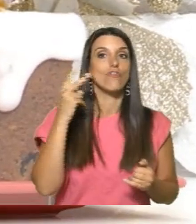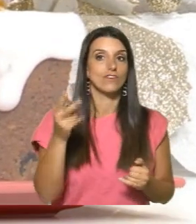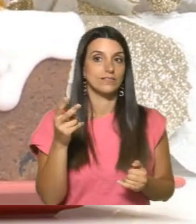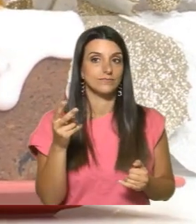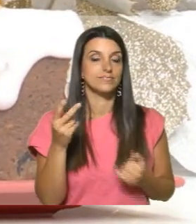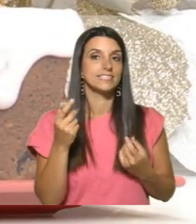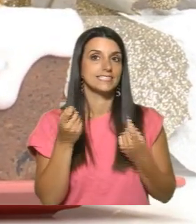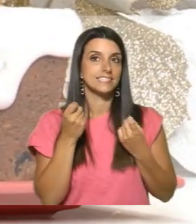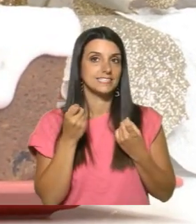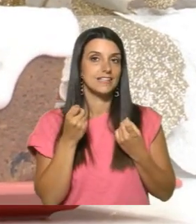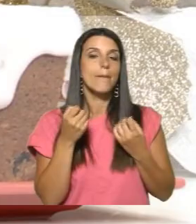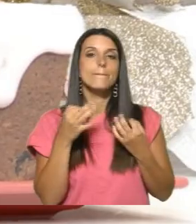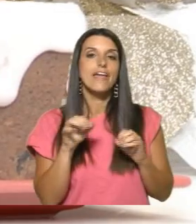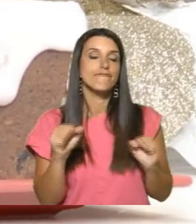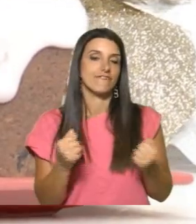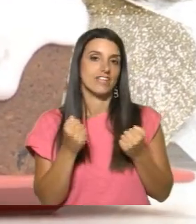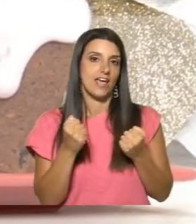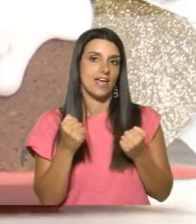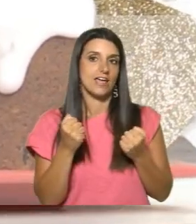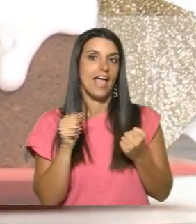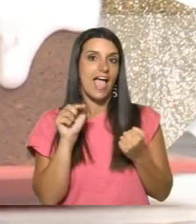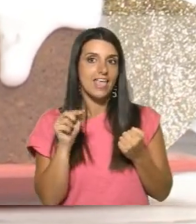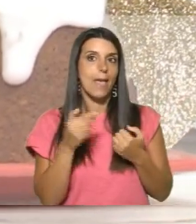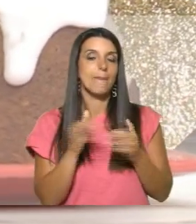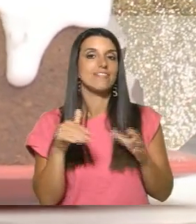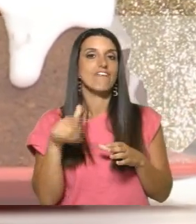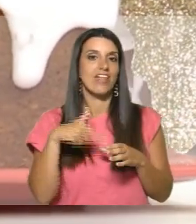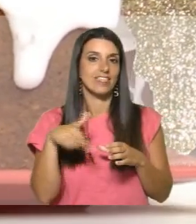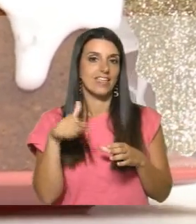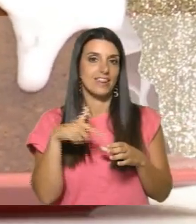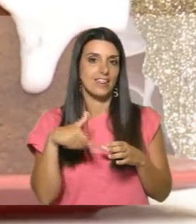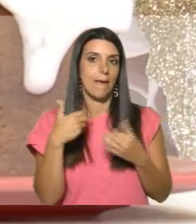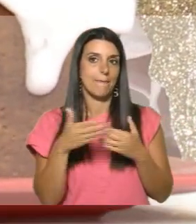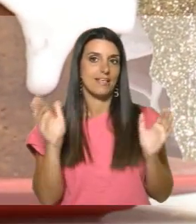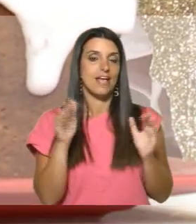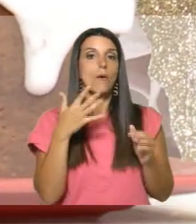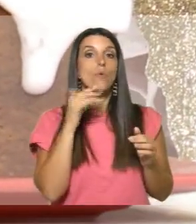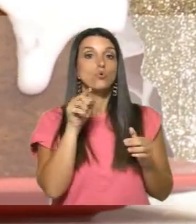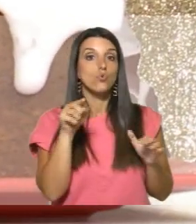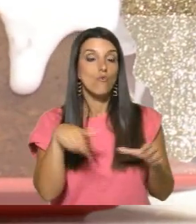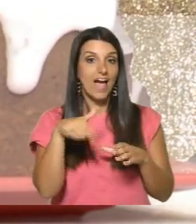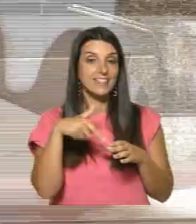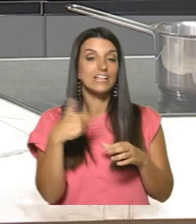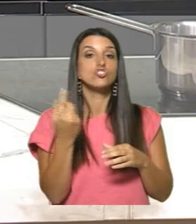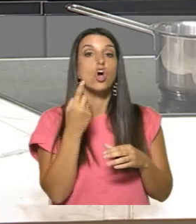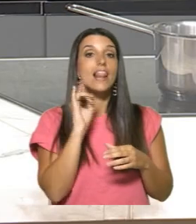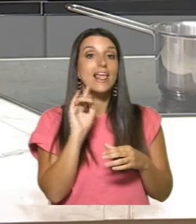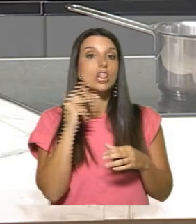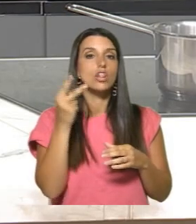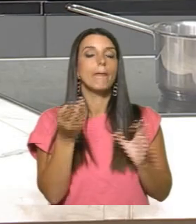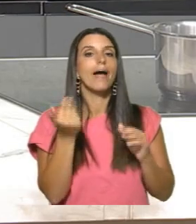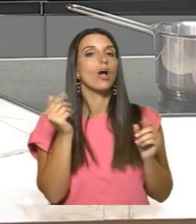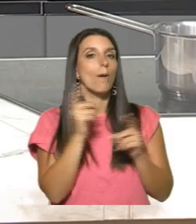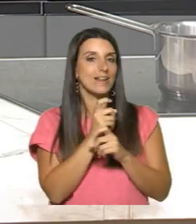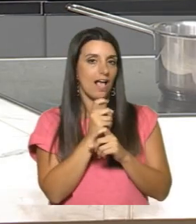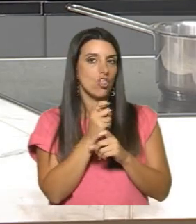Que necesitas que esté bien fría. Y ahí vas a empezar a batir. Si vos batieras crema de leche sola, es como un poco más complicado